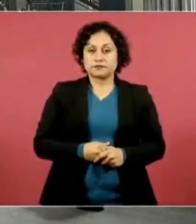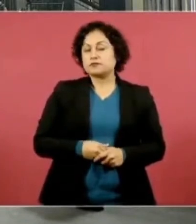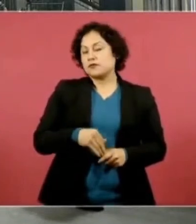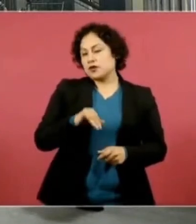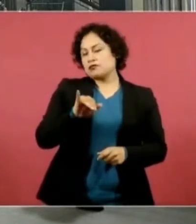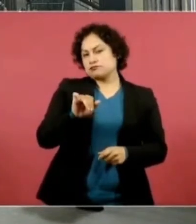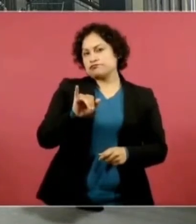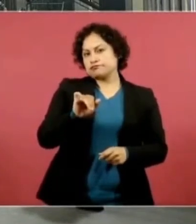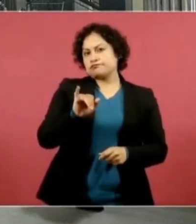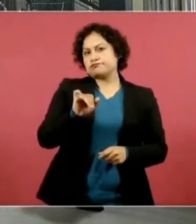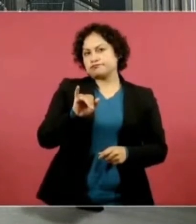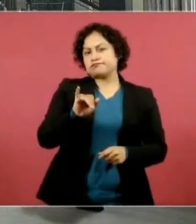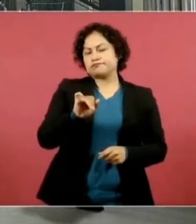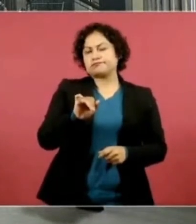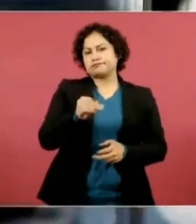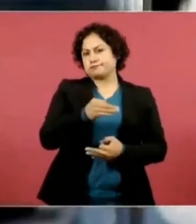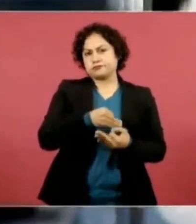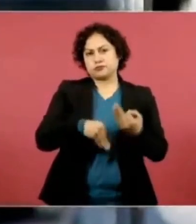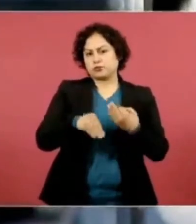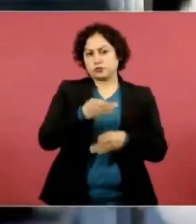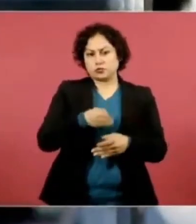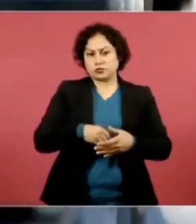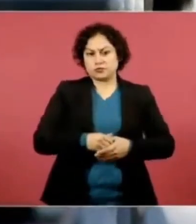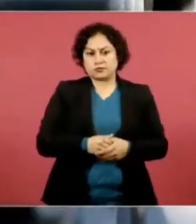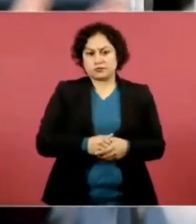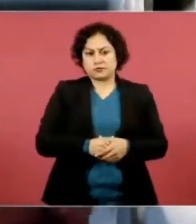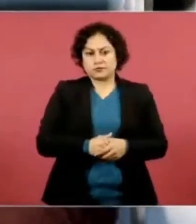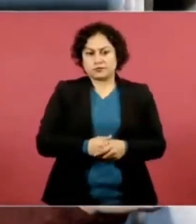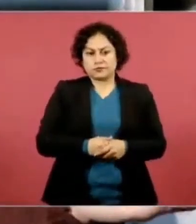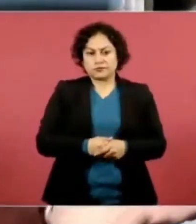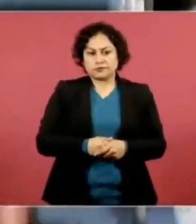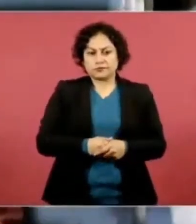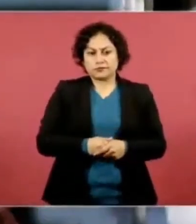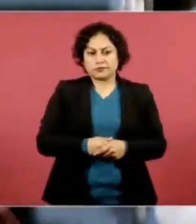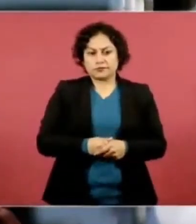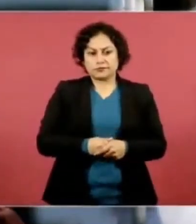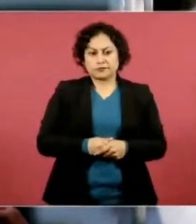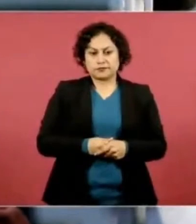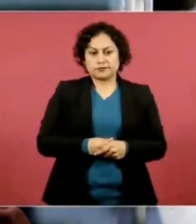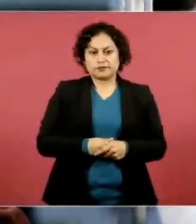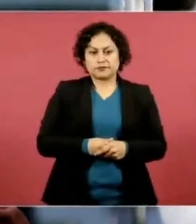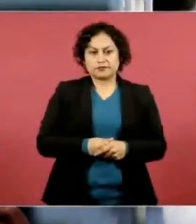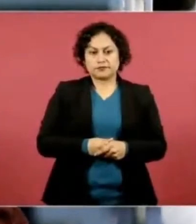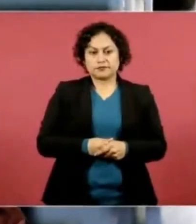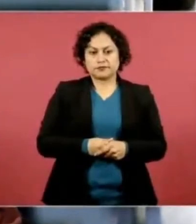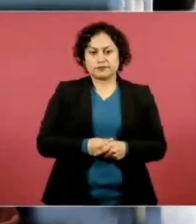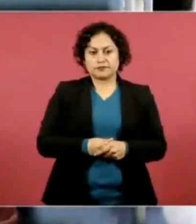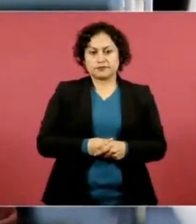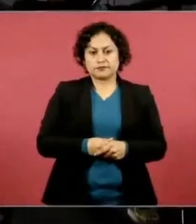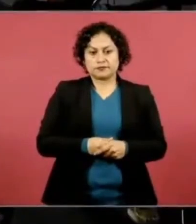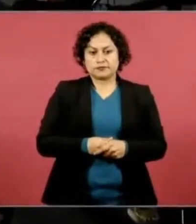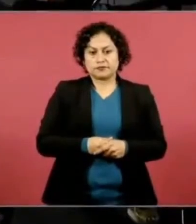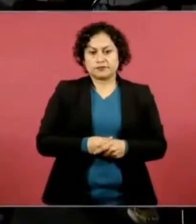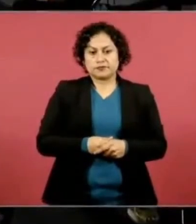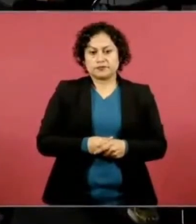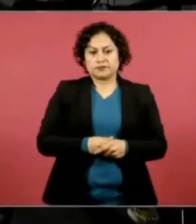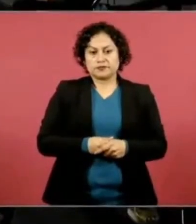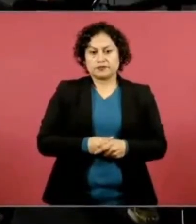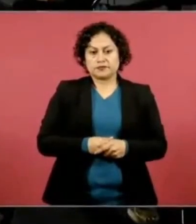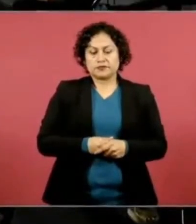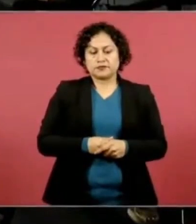todas. ¿Se informará al Comité de Desaparición Forzada o cómo va a estar eso? Sí, ya se está informando y hay